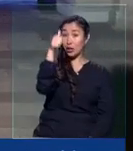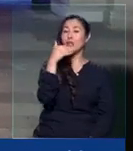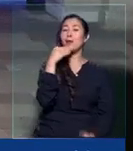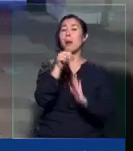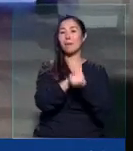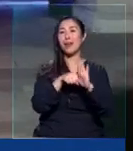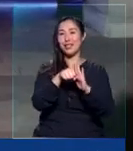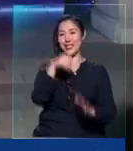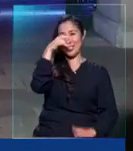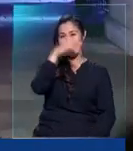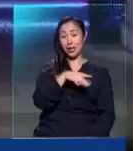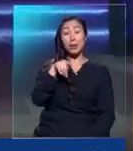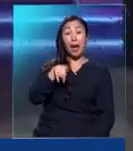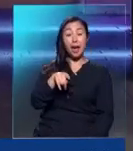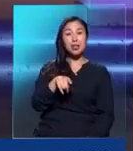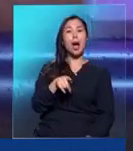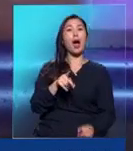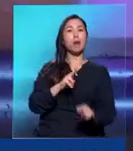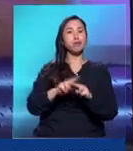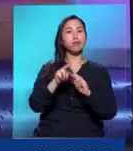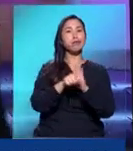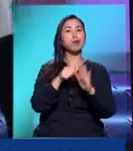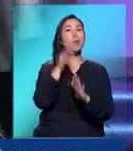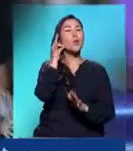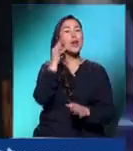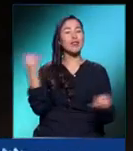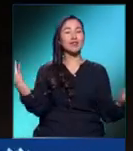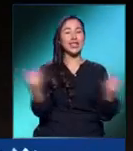cine chileno y para esta gran producción que es Una Mujer